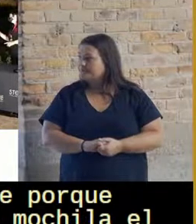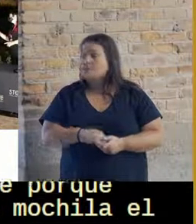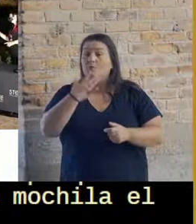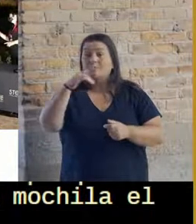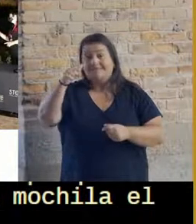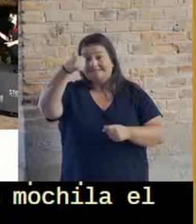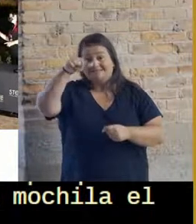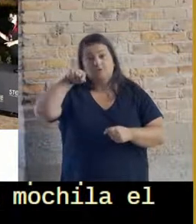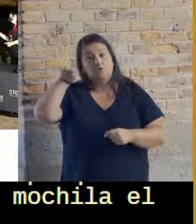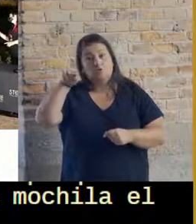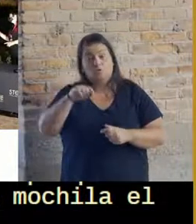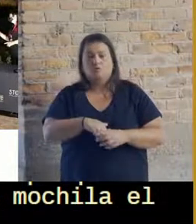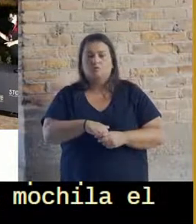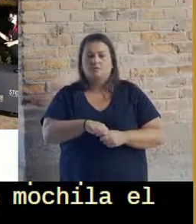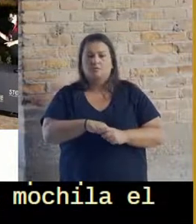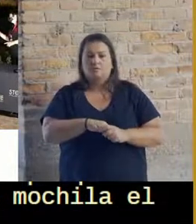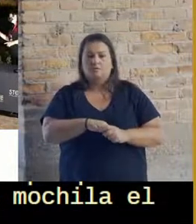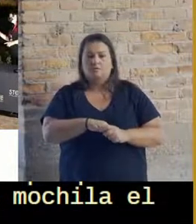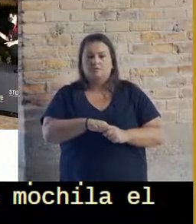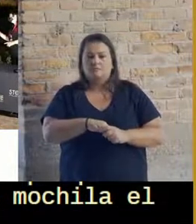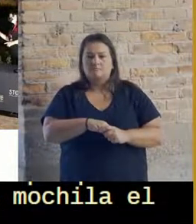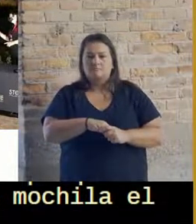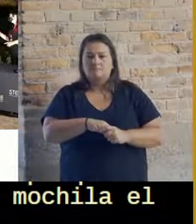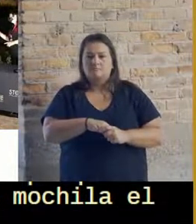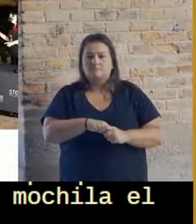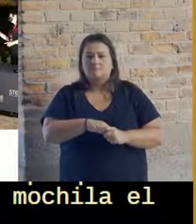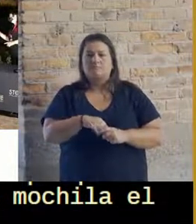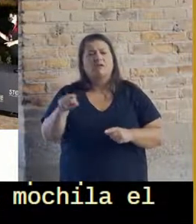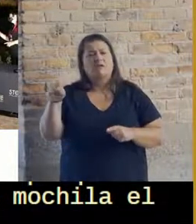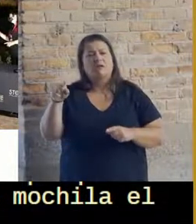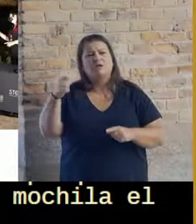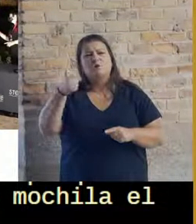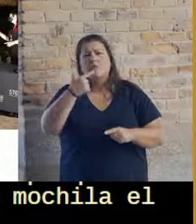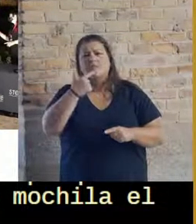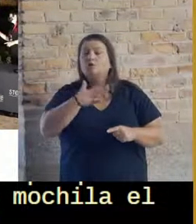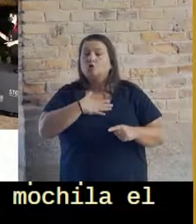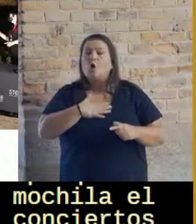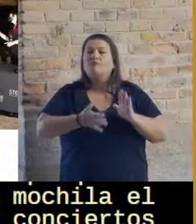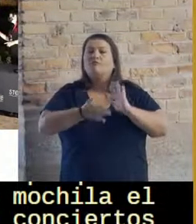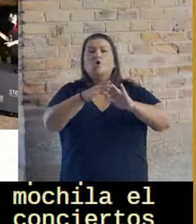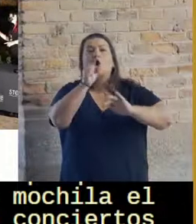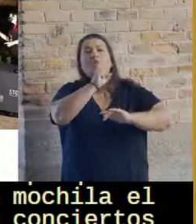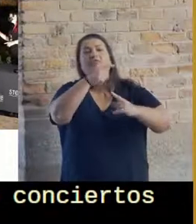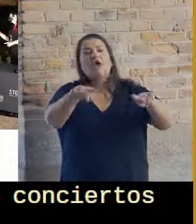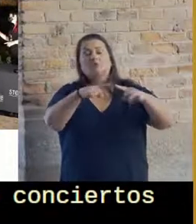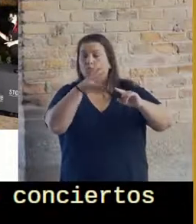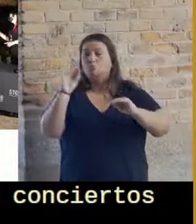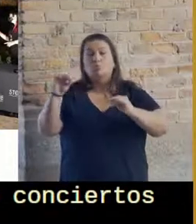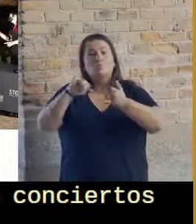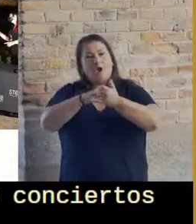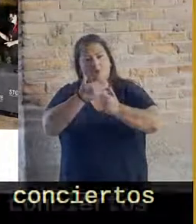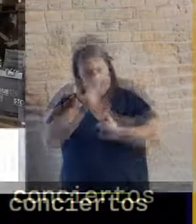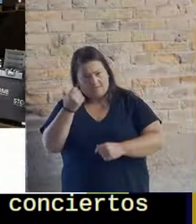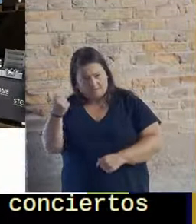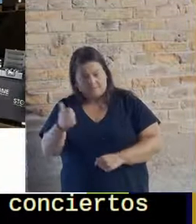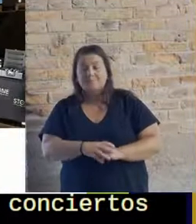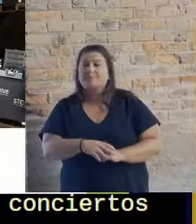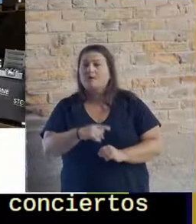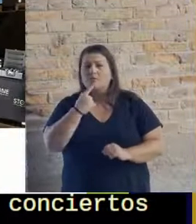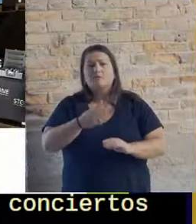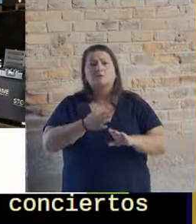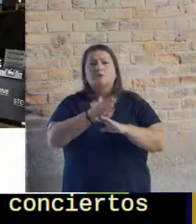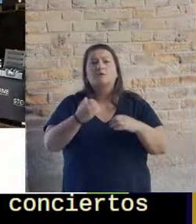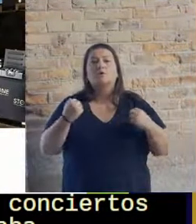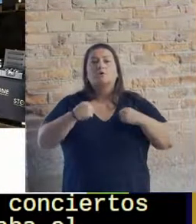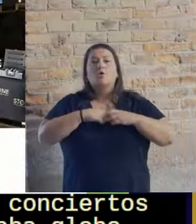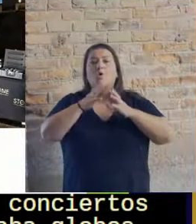ejemplo este chico decía que él para ir a los conciertos porque su mujer es oyentes decía que él